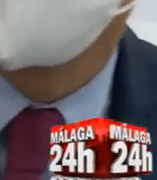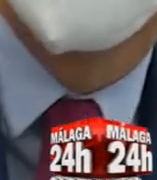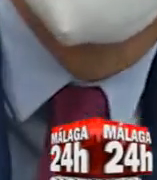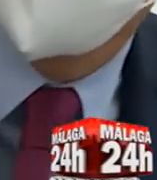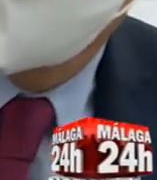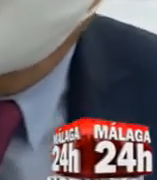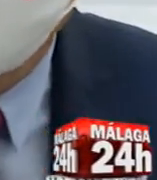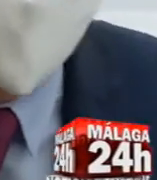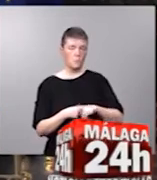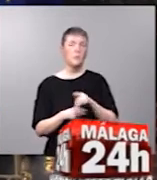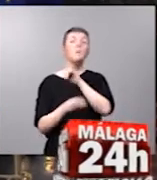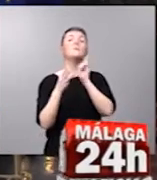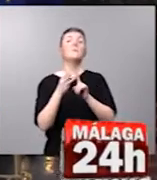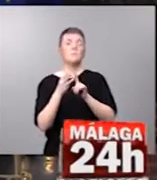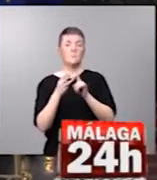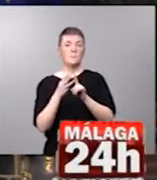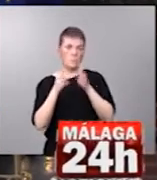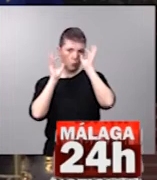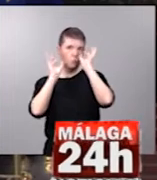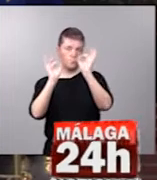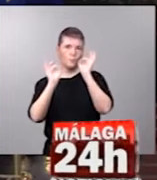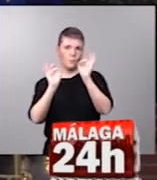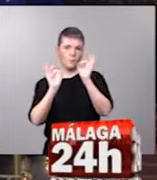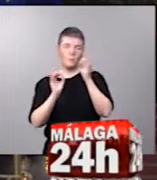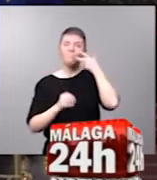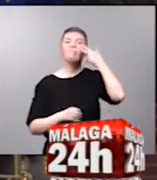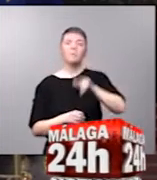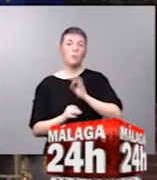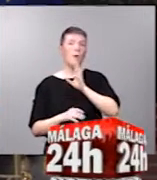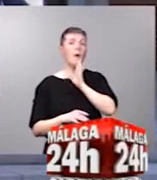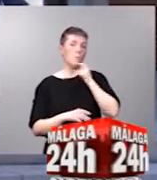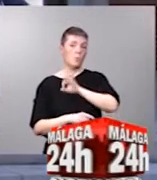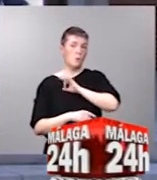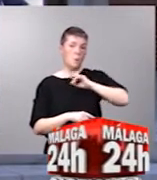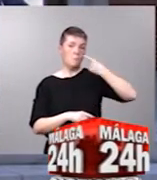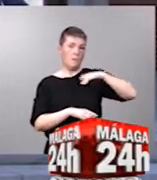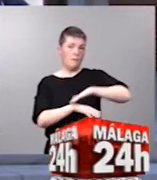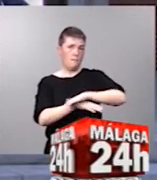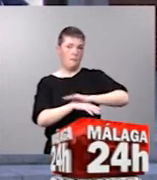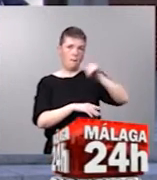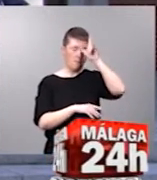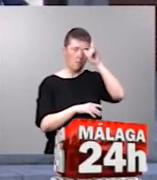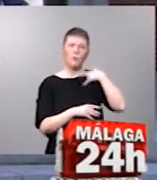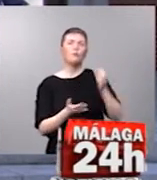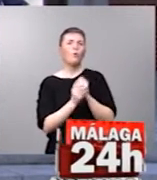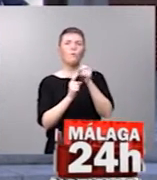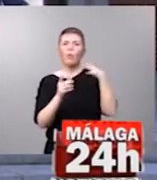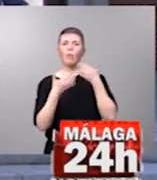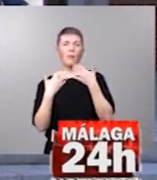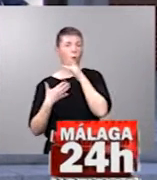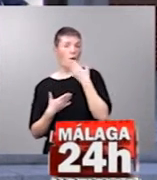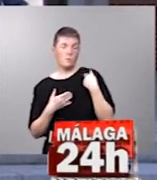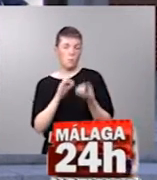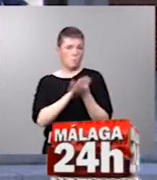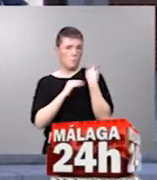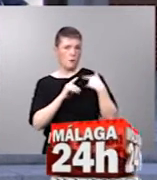en la frontera con Ucrania. Reconocer, como ha hecho el canciller, digamos todos los foros de diálogo que ahora mismo hay abiertos para